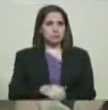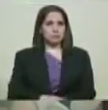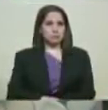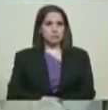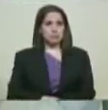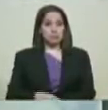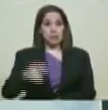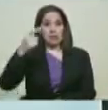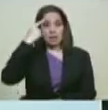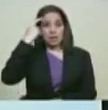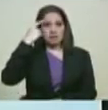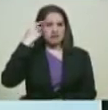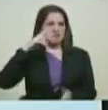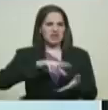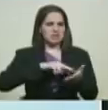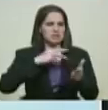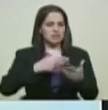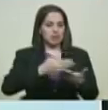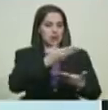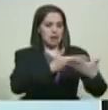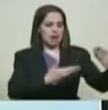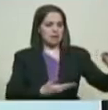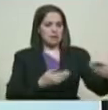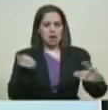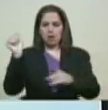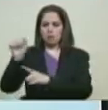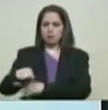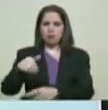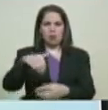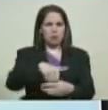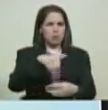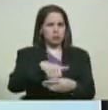saben muy bien qué significa que el acta mate el voto.